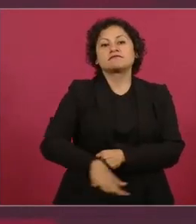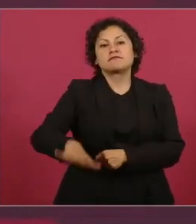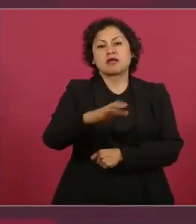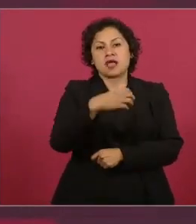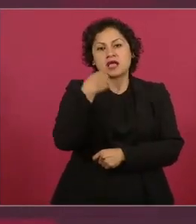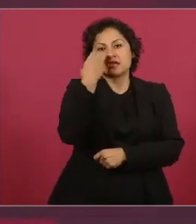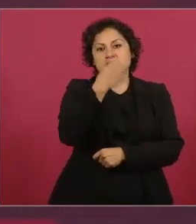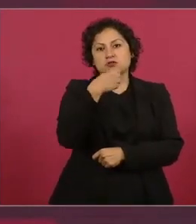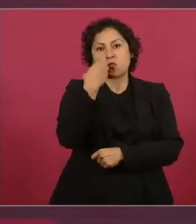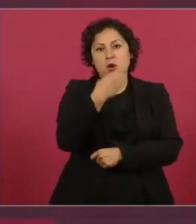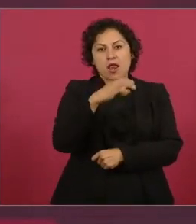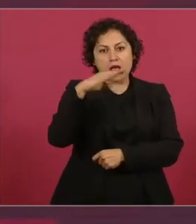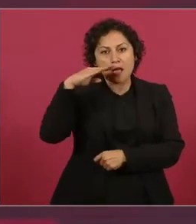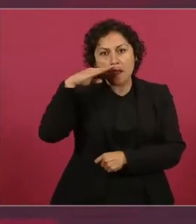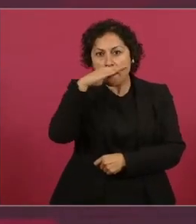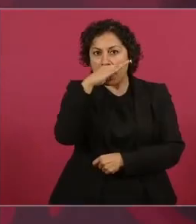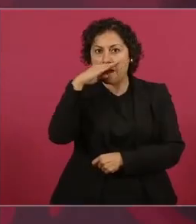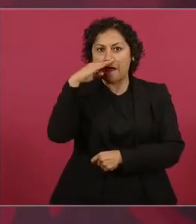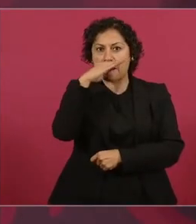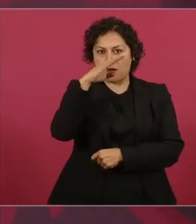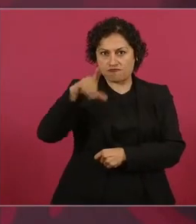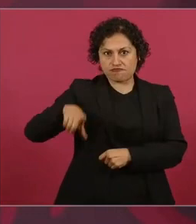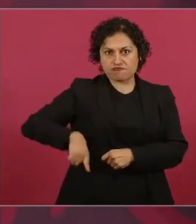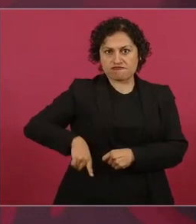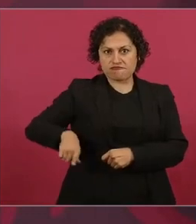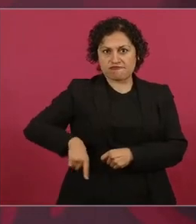que garantiza la libertad